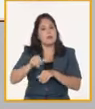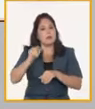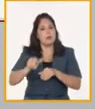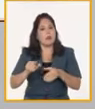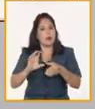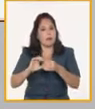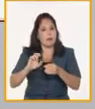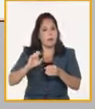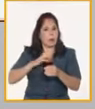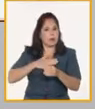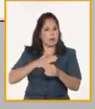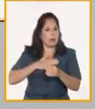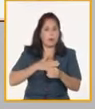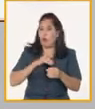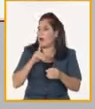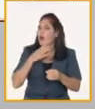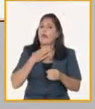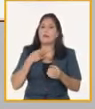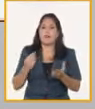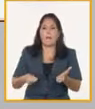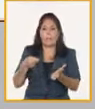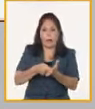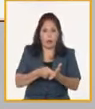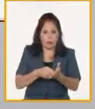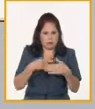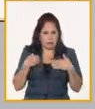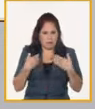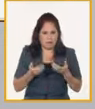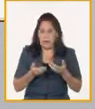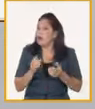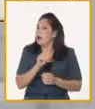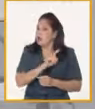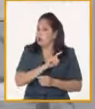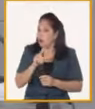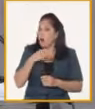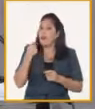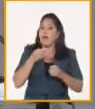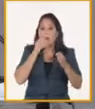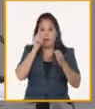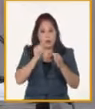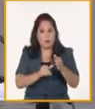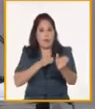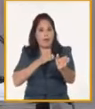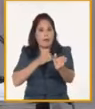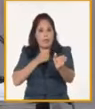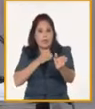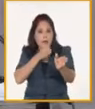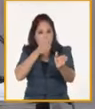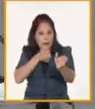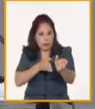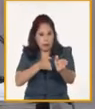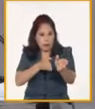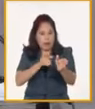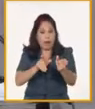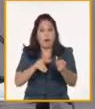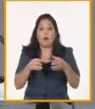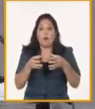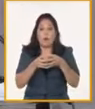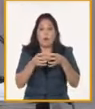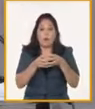trabajo de disciplinar Pero esto no significa que estamos como se ha dicho eh en un cierre a ultranza de los